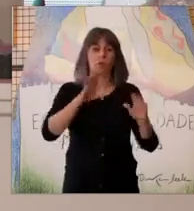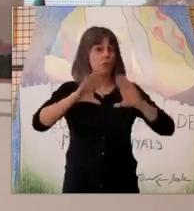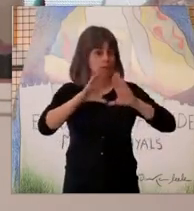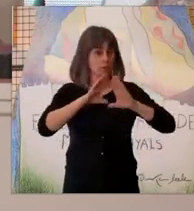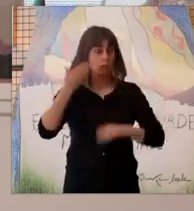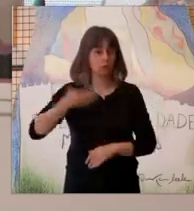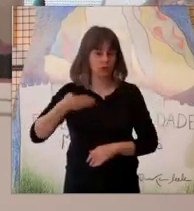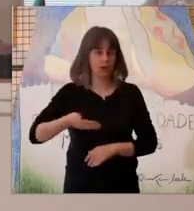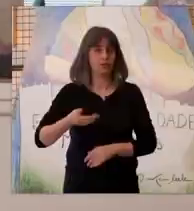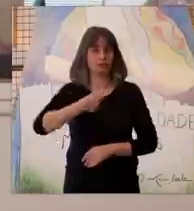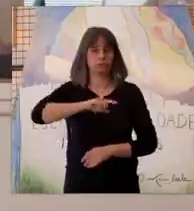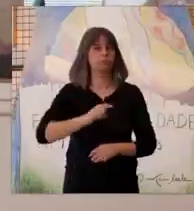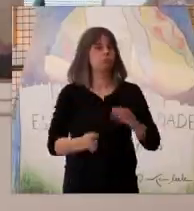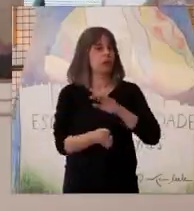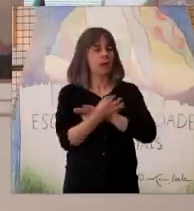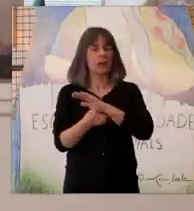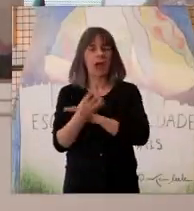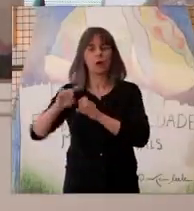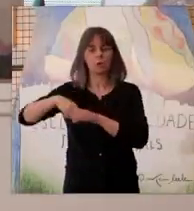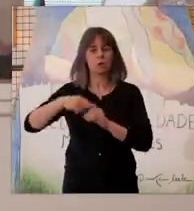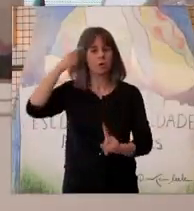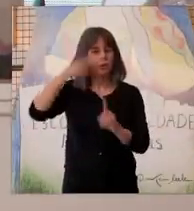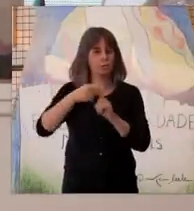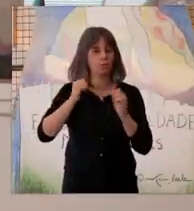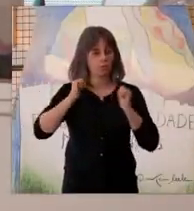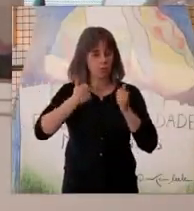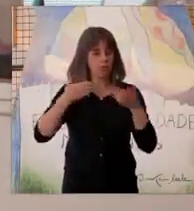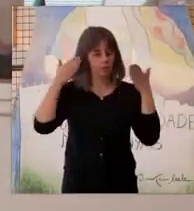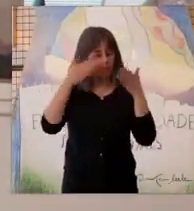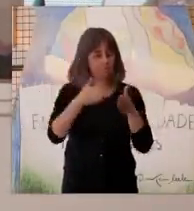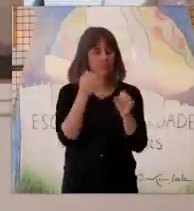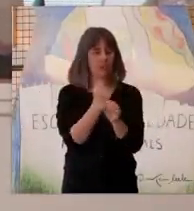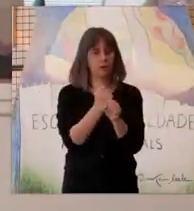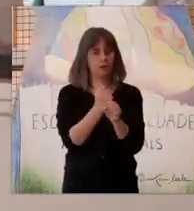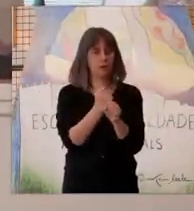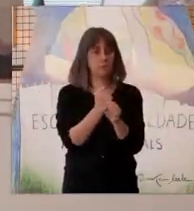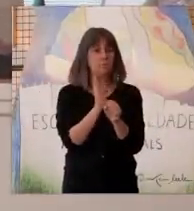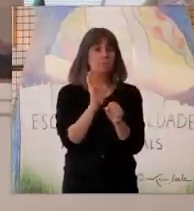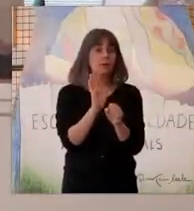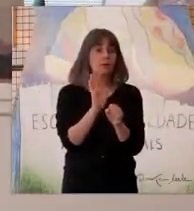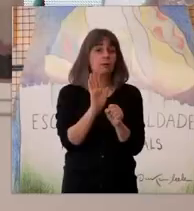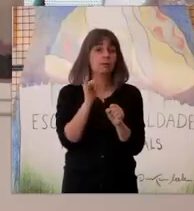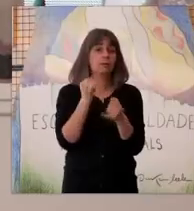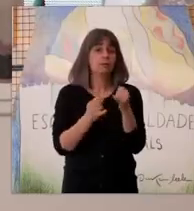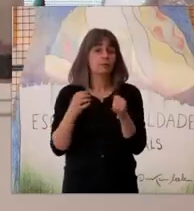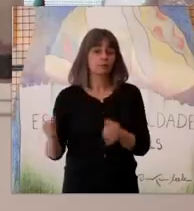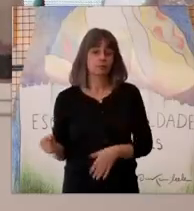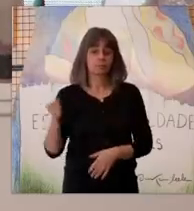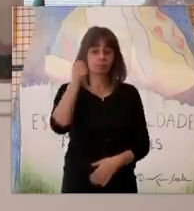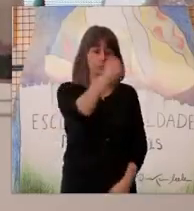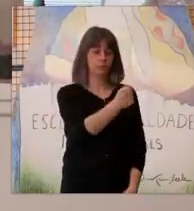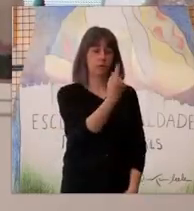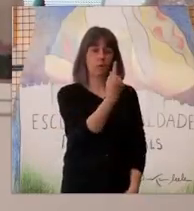creamos huecos para que desde ahí se trabaje pero ponemos a una persona una persona